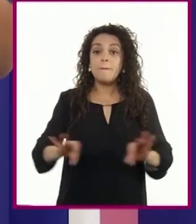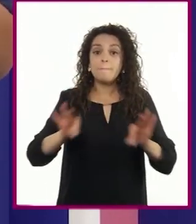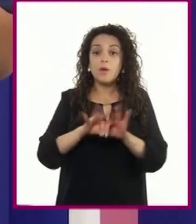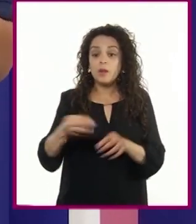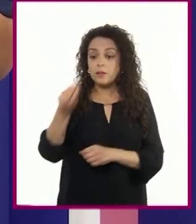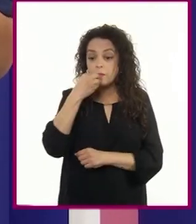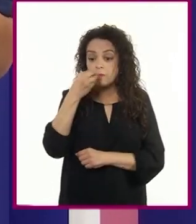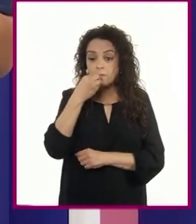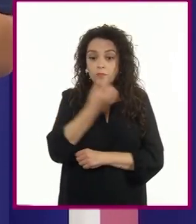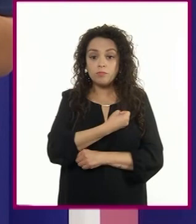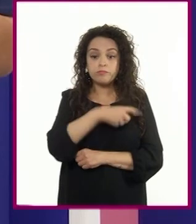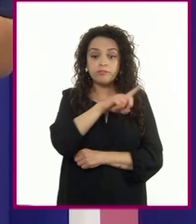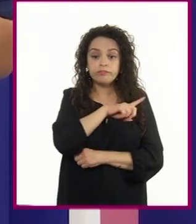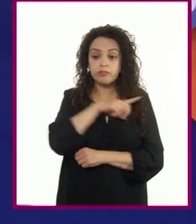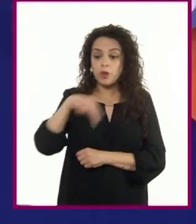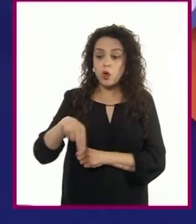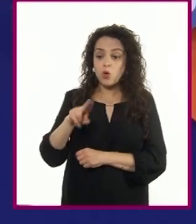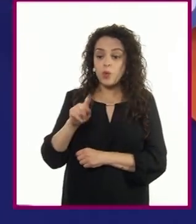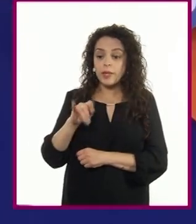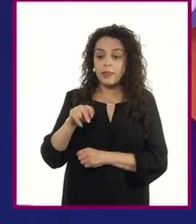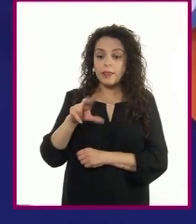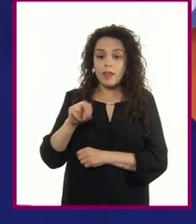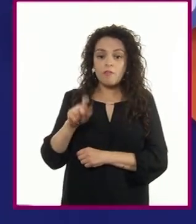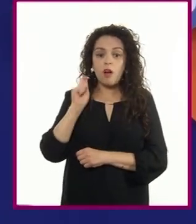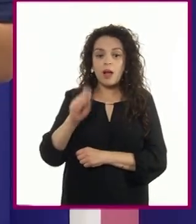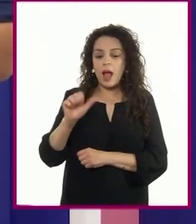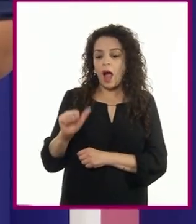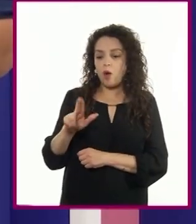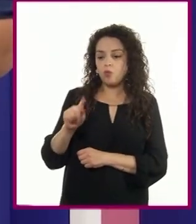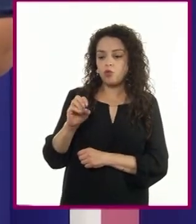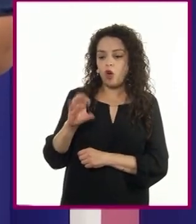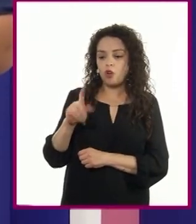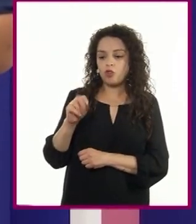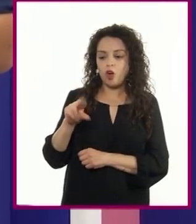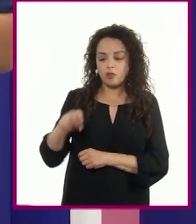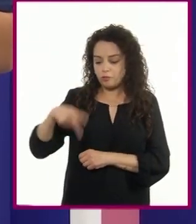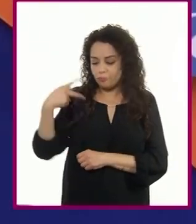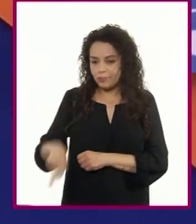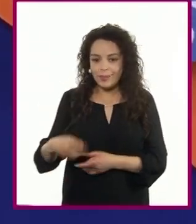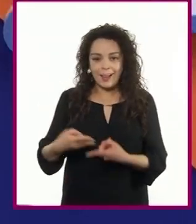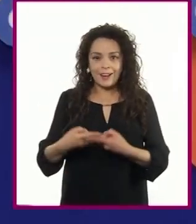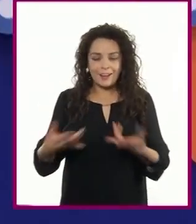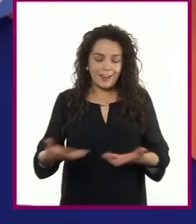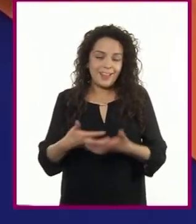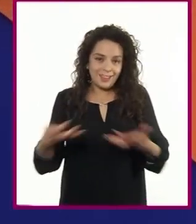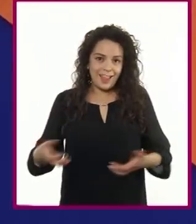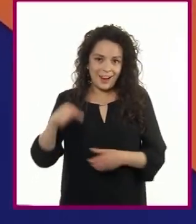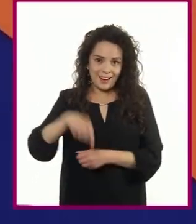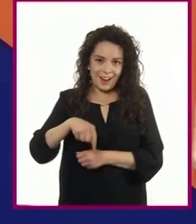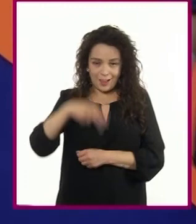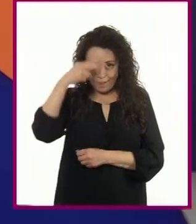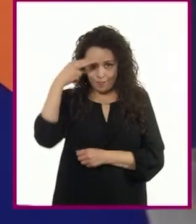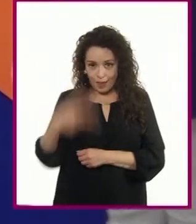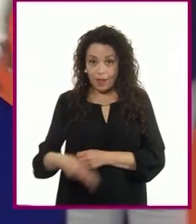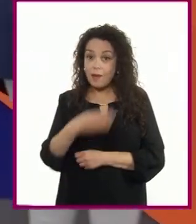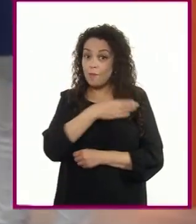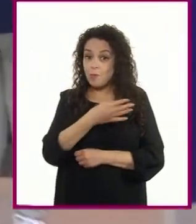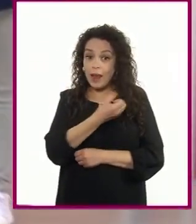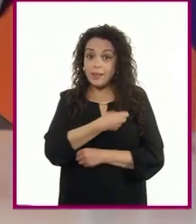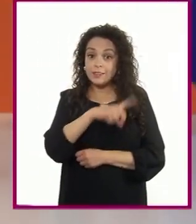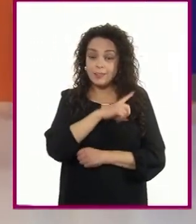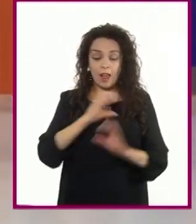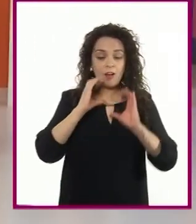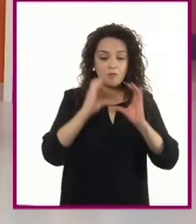alimentos autóctonos. Recuerden que la buena salud se construye. La buena salud se